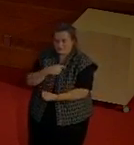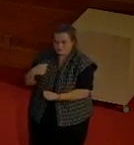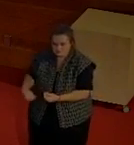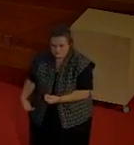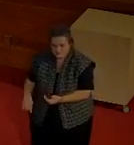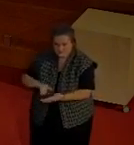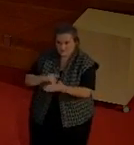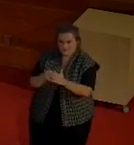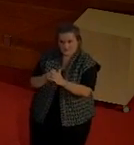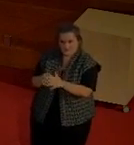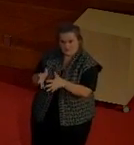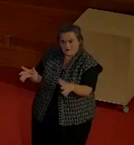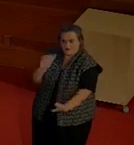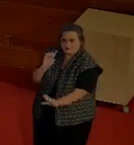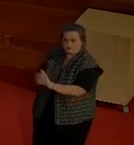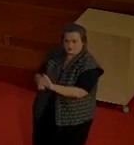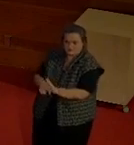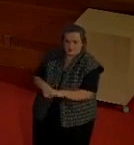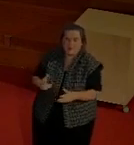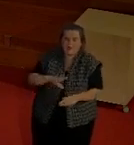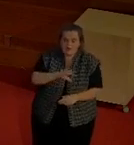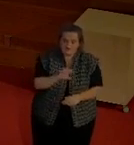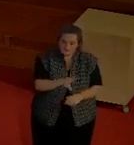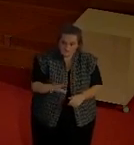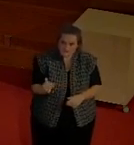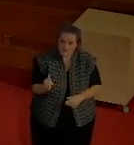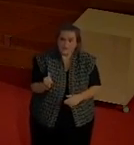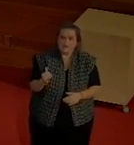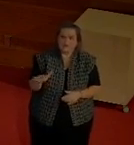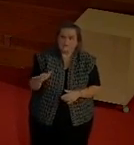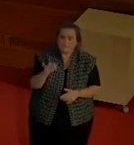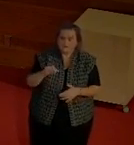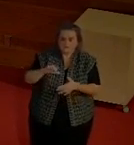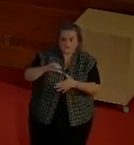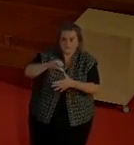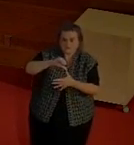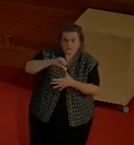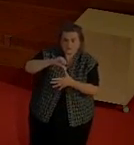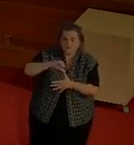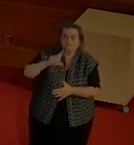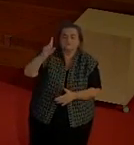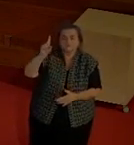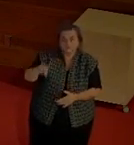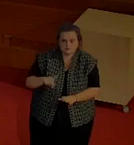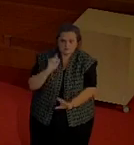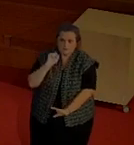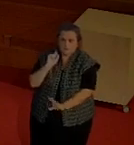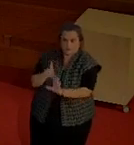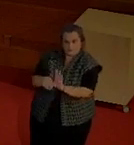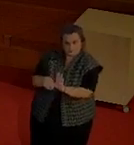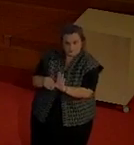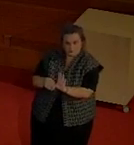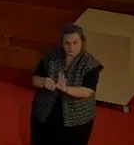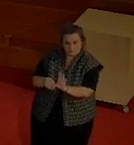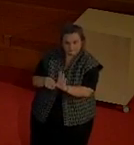macroproyecto y luego hay países africanos y países latinoamericanos que están también en esa en esa misma línea todo eso